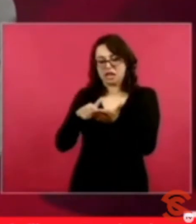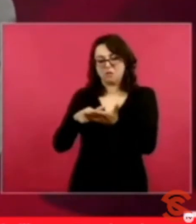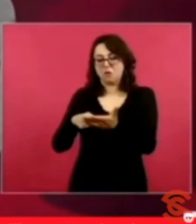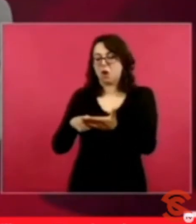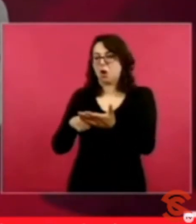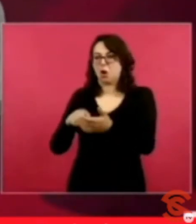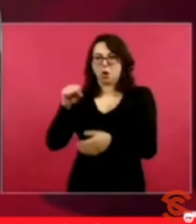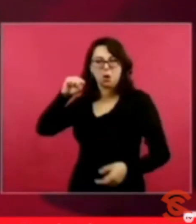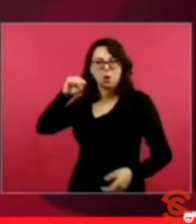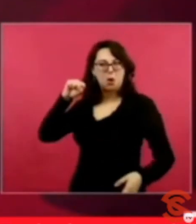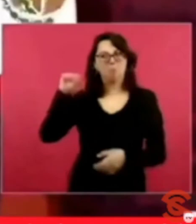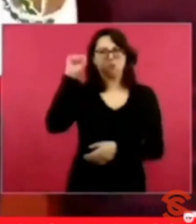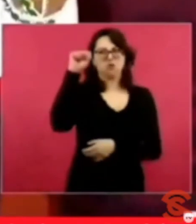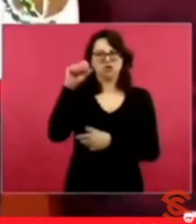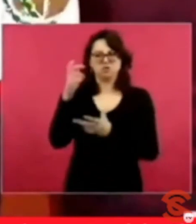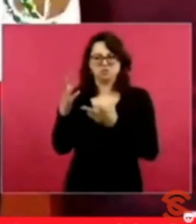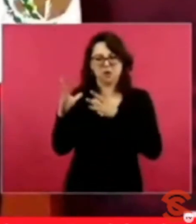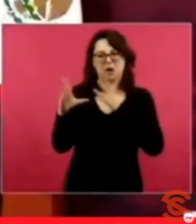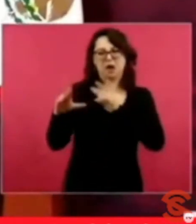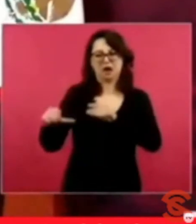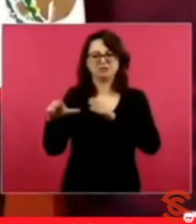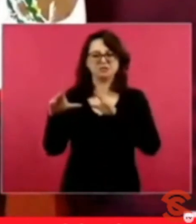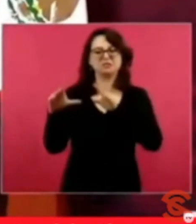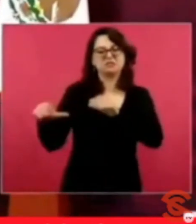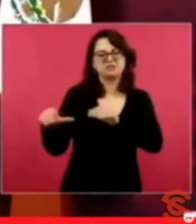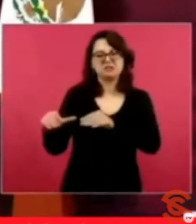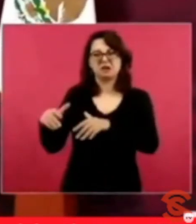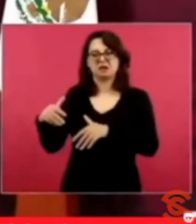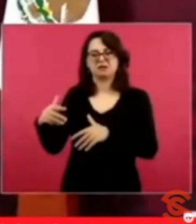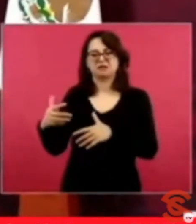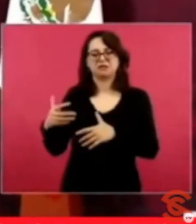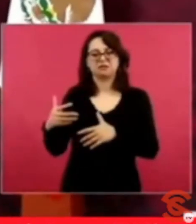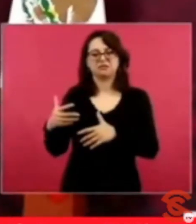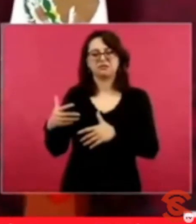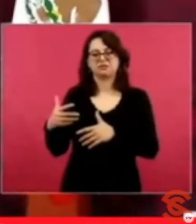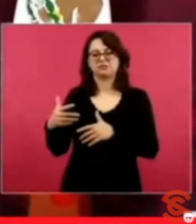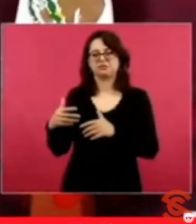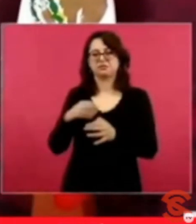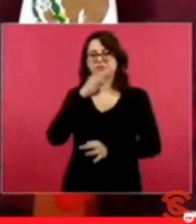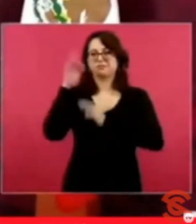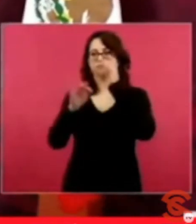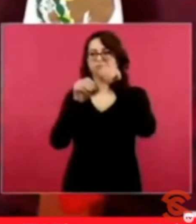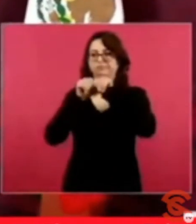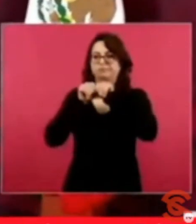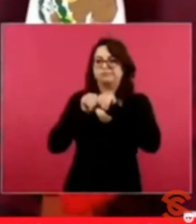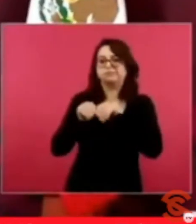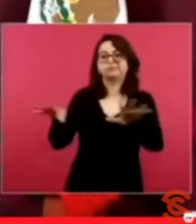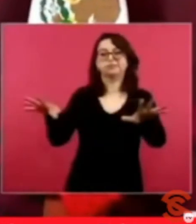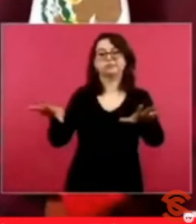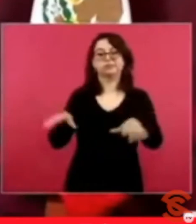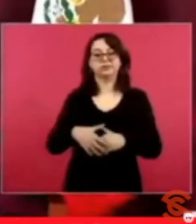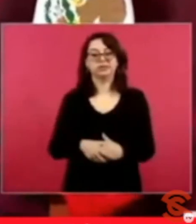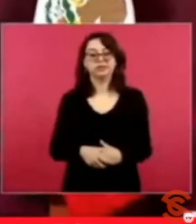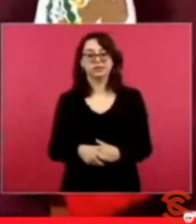los libros de texto. No se la pierda.